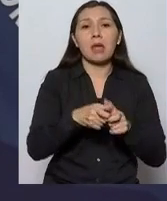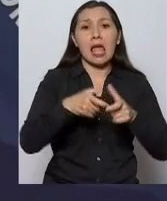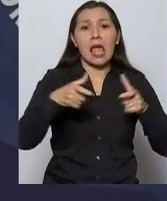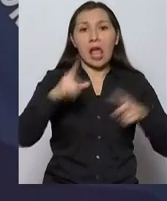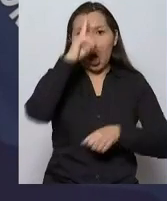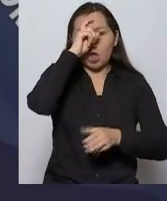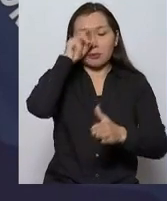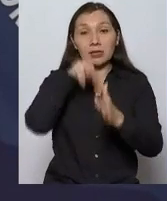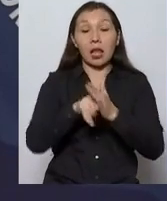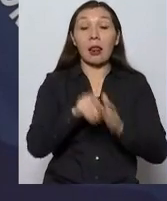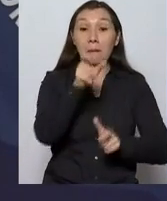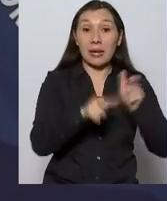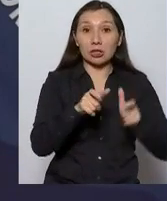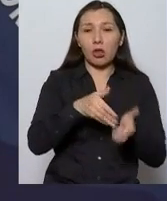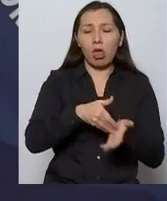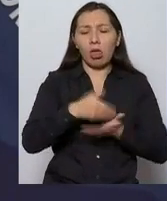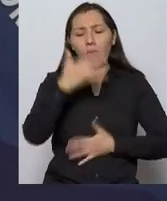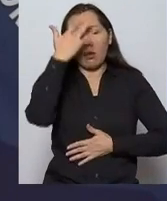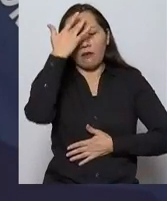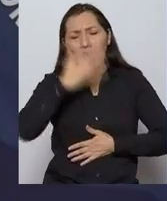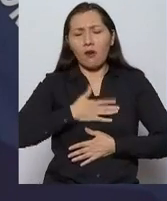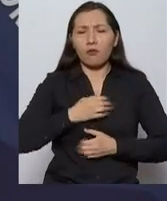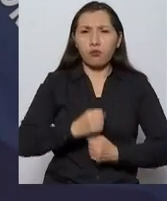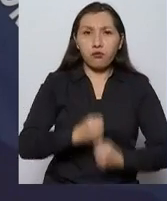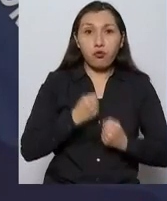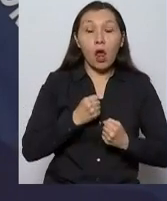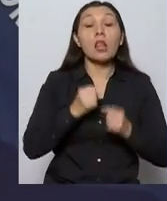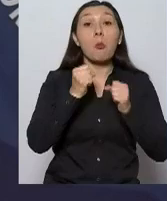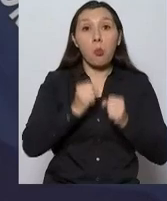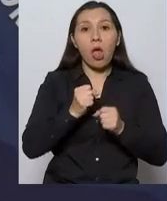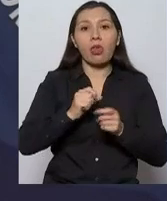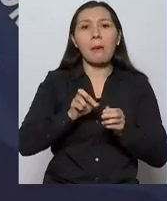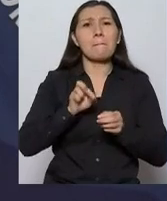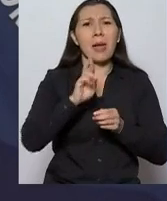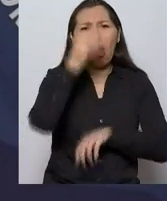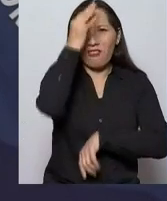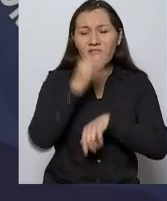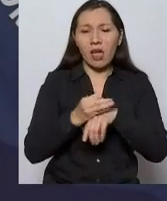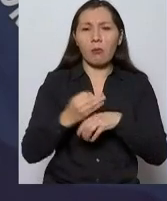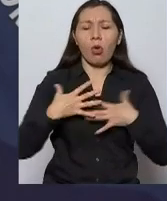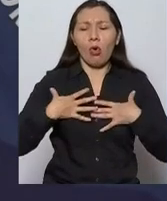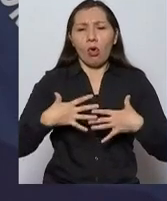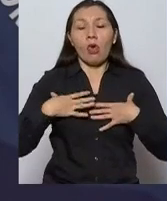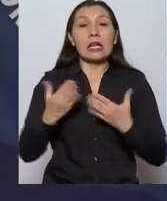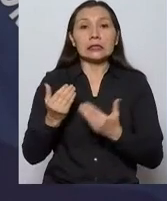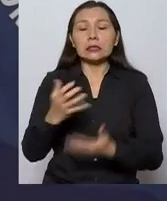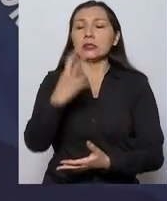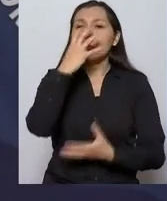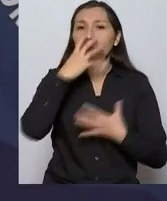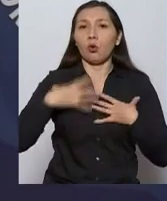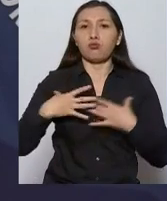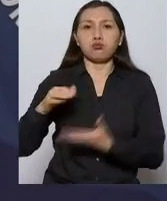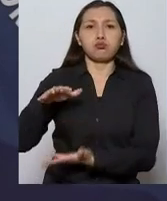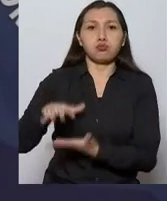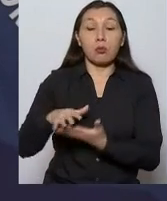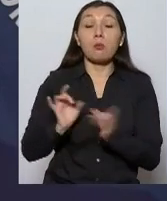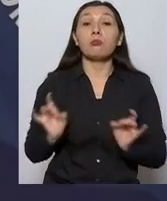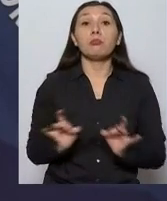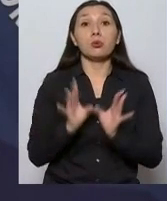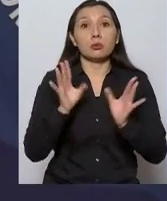con síntomas puede efectivamente desarrollar una neumonía, necesitar un ventilador, eventualmente